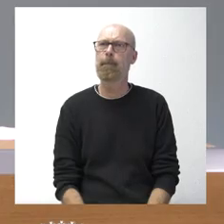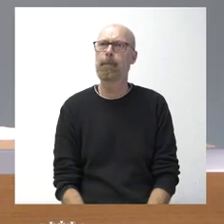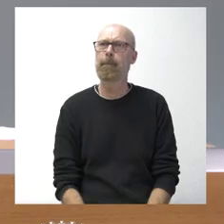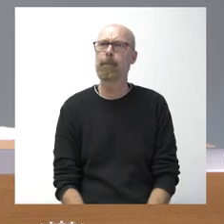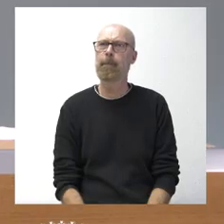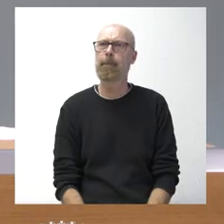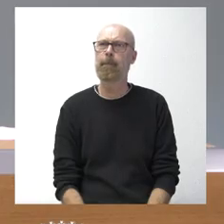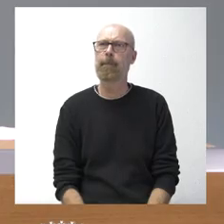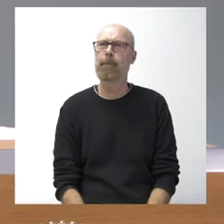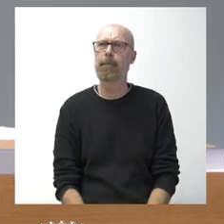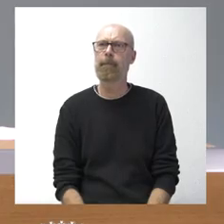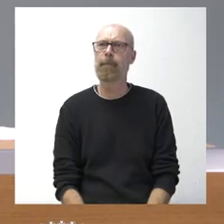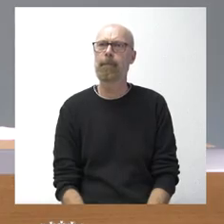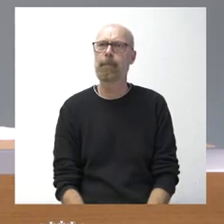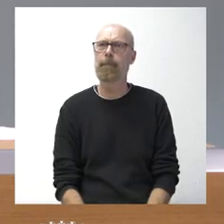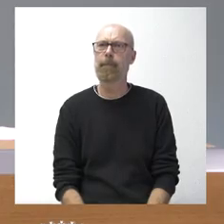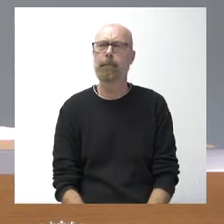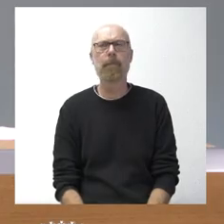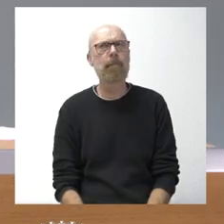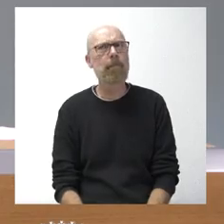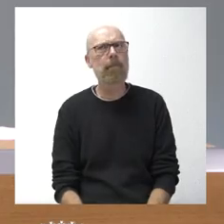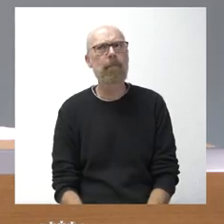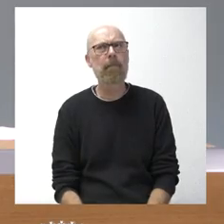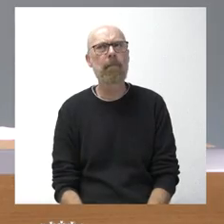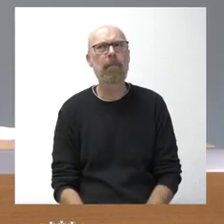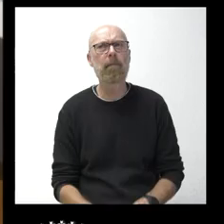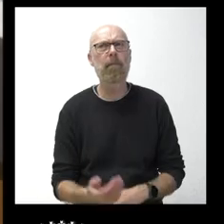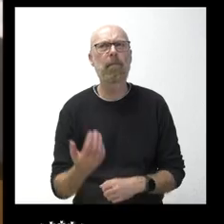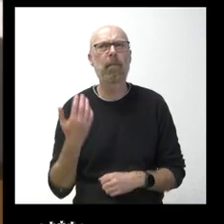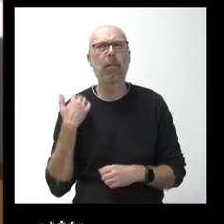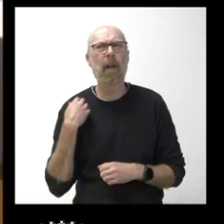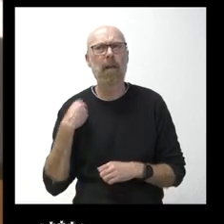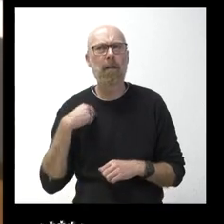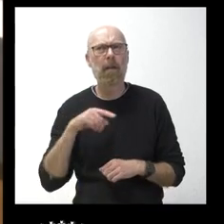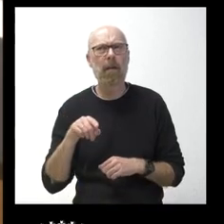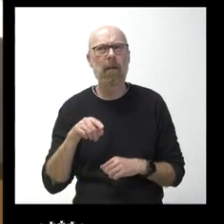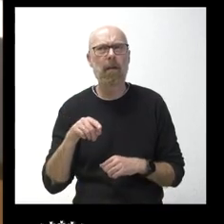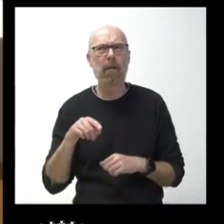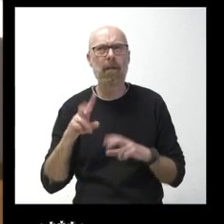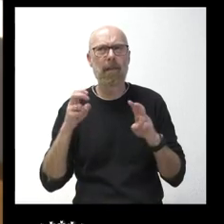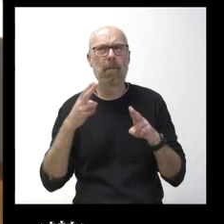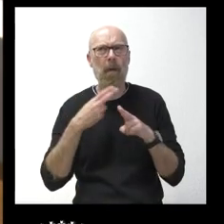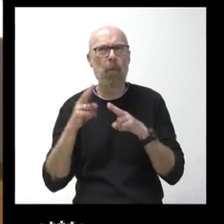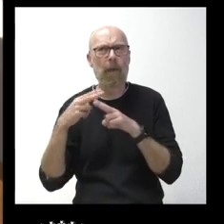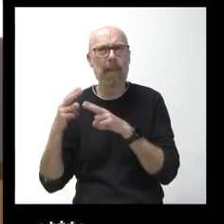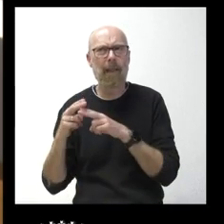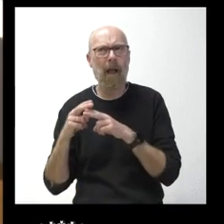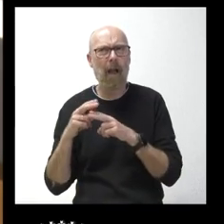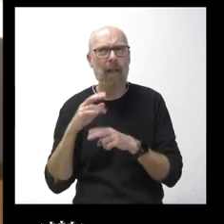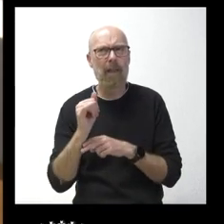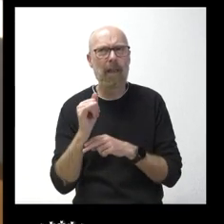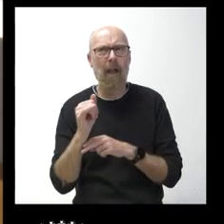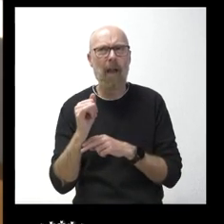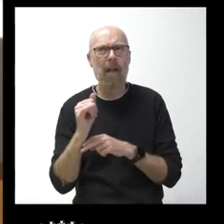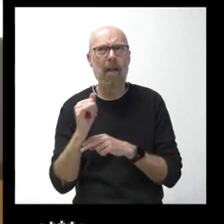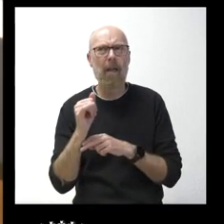transparencia recogen la manifestación ayer de García Gallardo de que en vista de de la política que siguen va a ser muy complicado que les